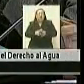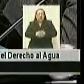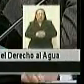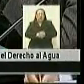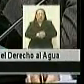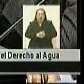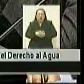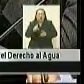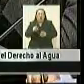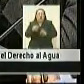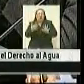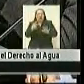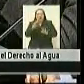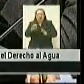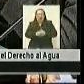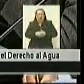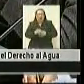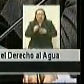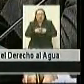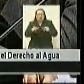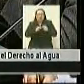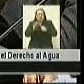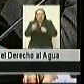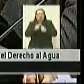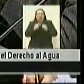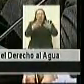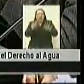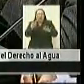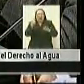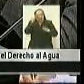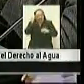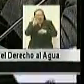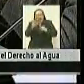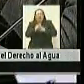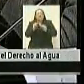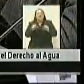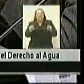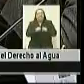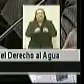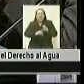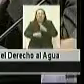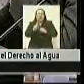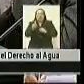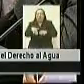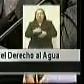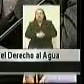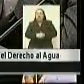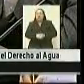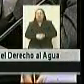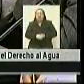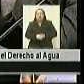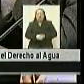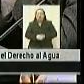el 1.8%. En las zonas rurales, el 92% tiene saneamiento inadecuado.